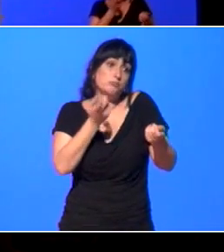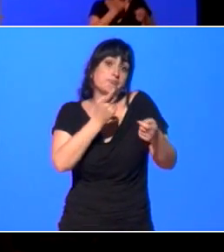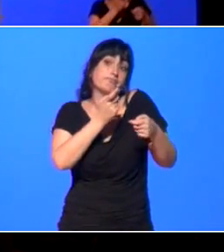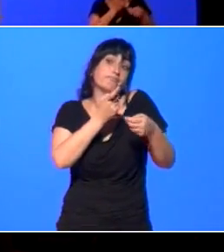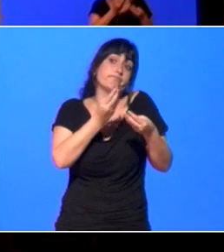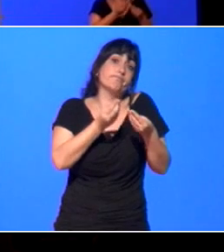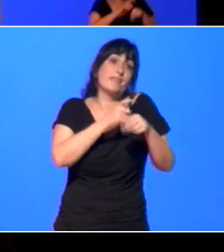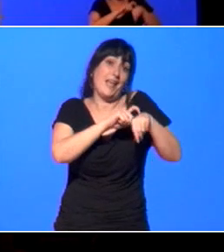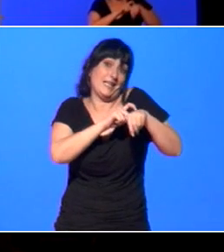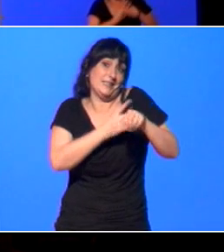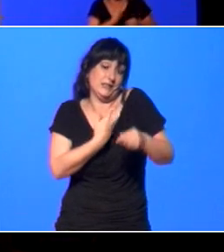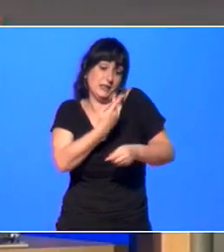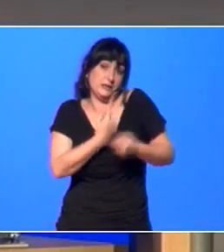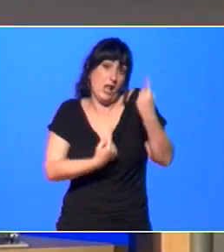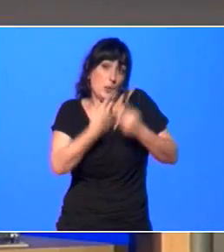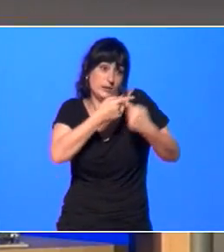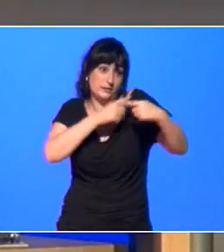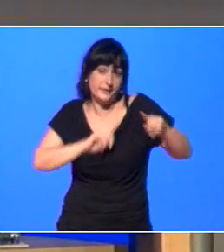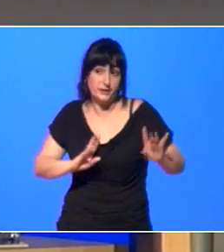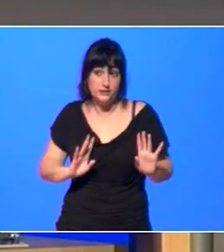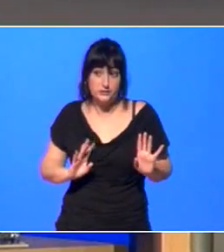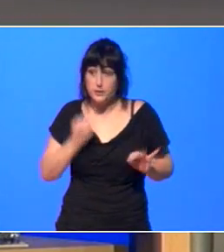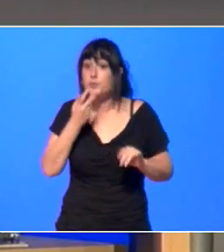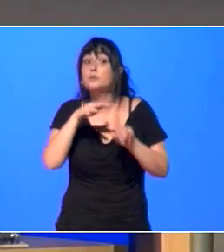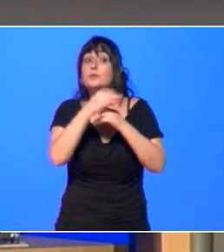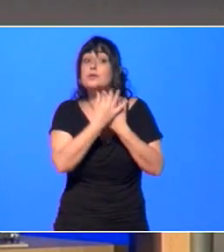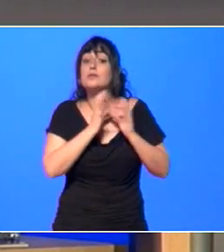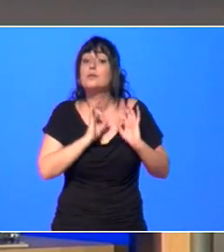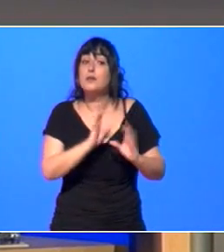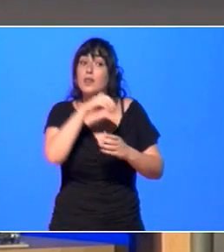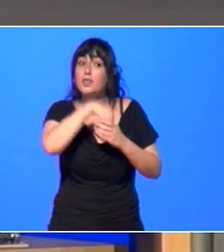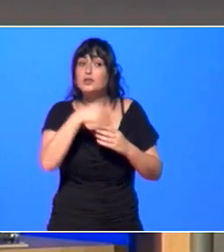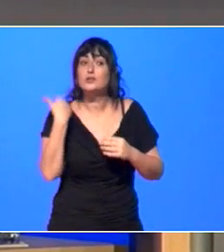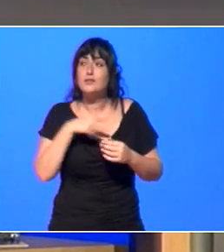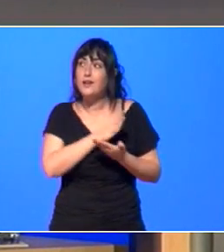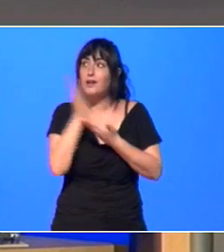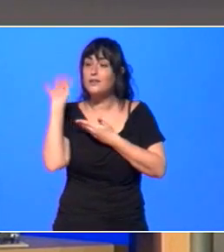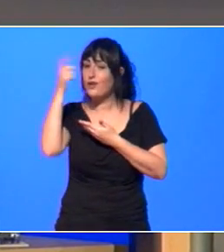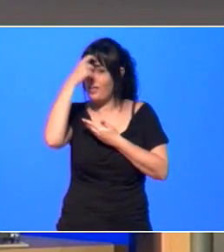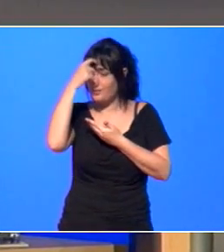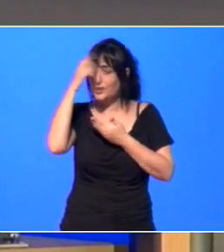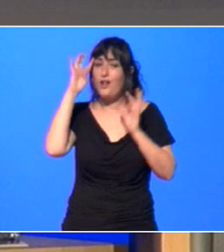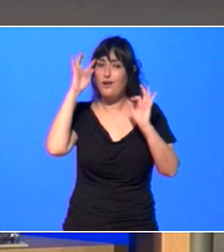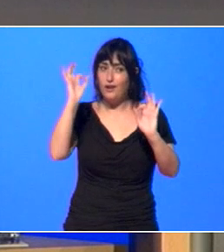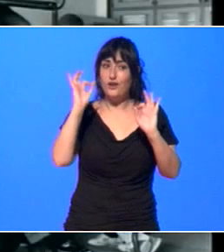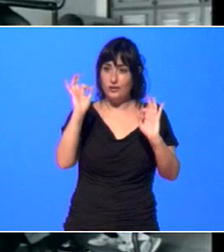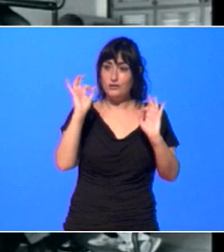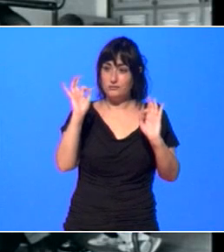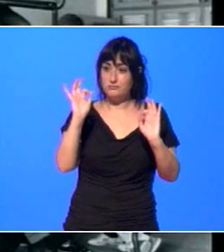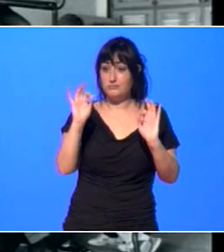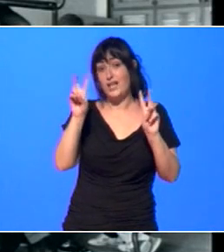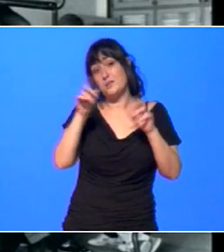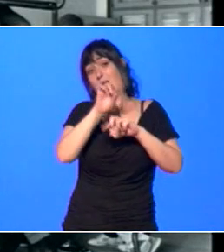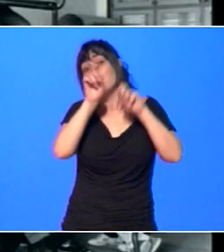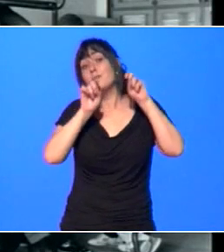algunas características. Y en ese contexto es donde entonces sí que cobra sentido la pregunta sobre el